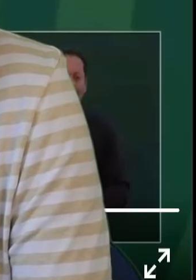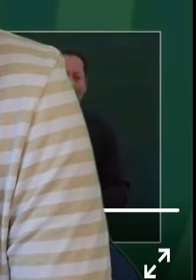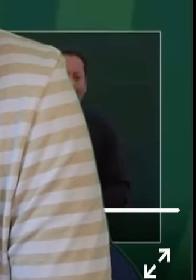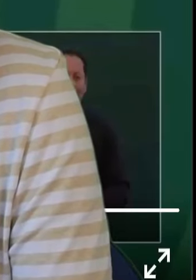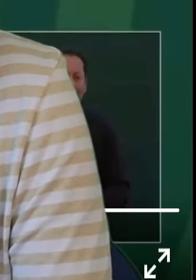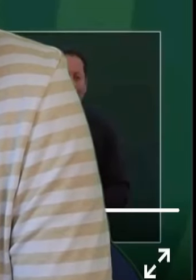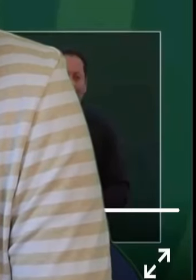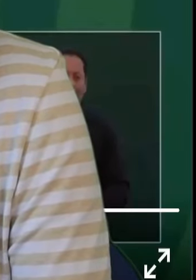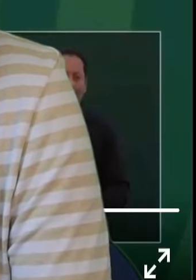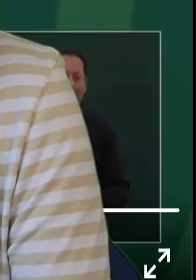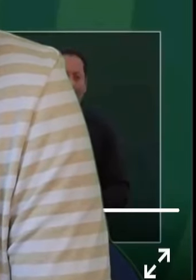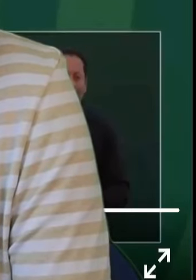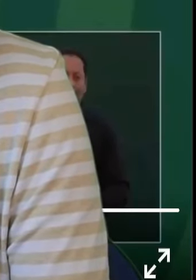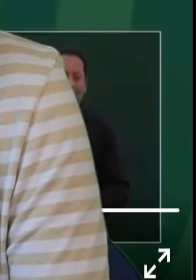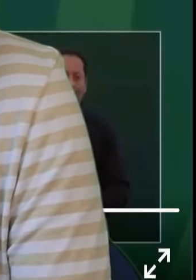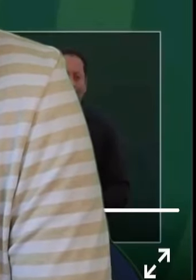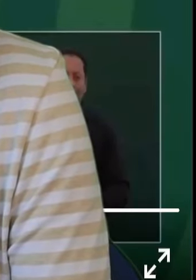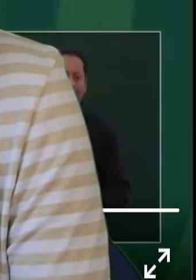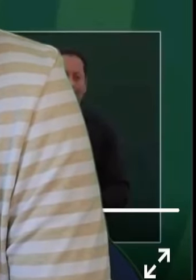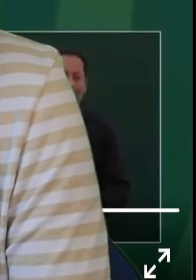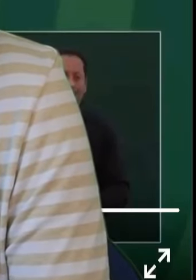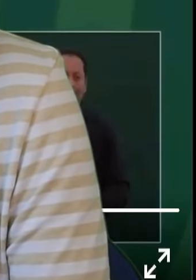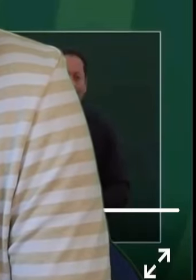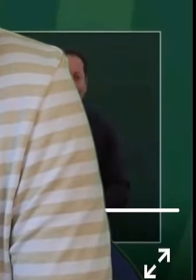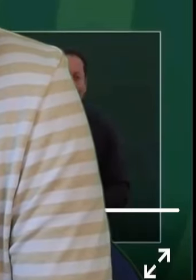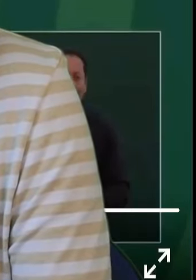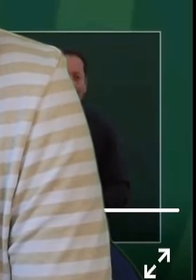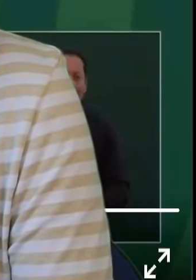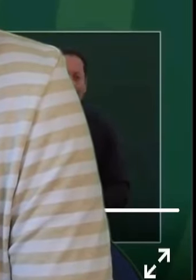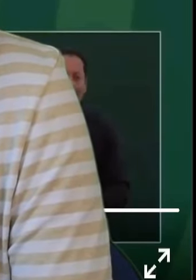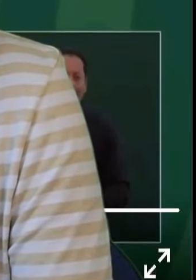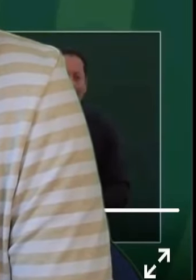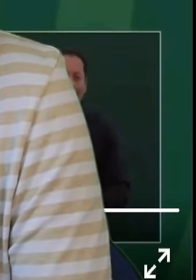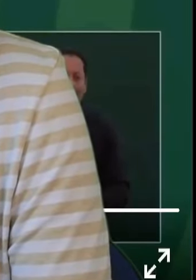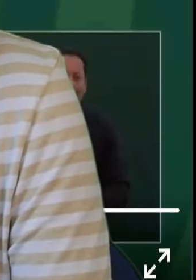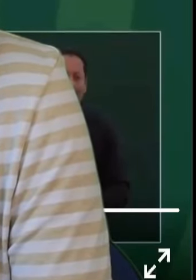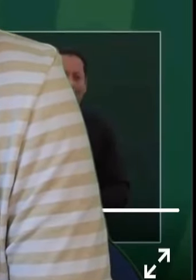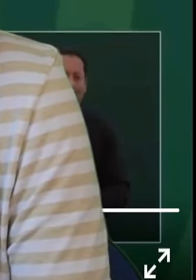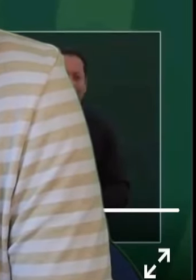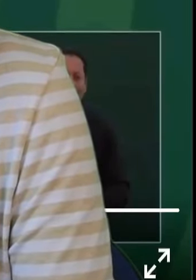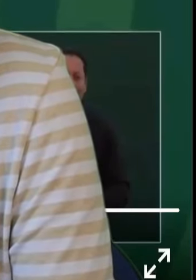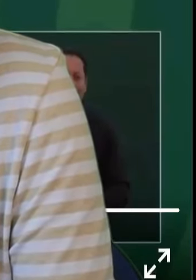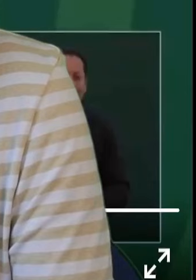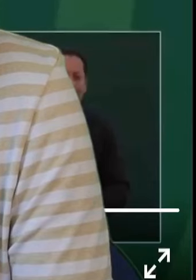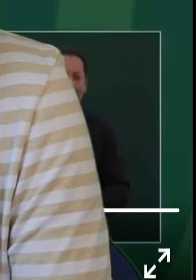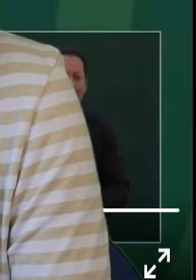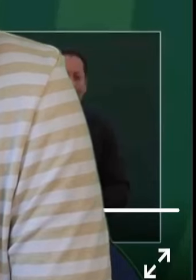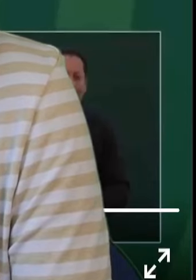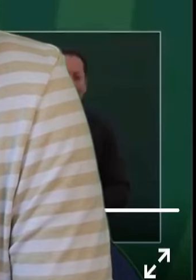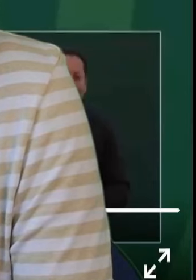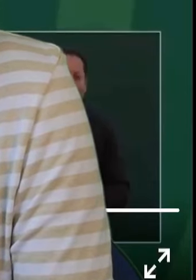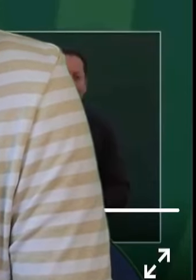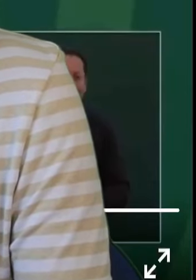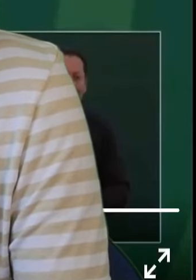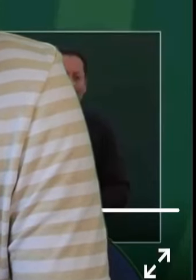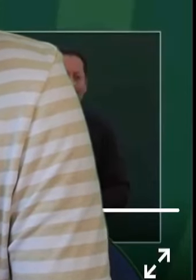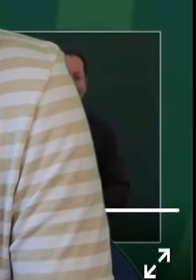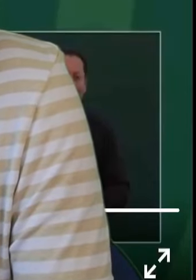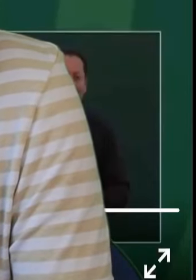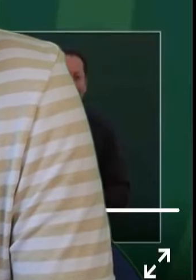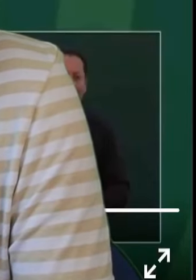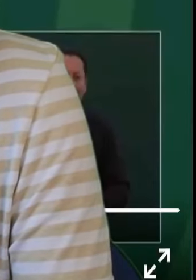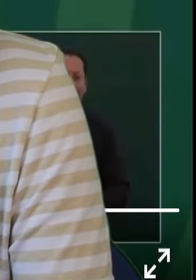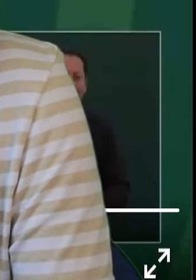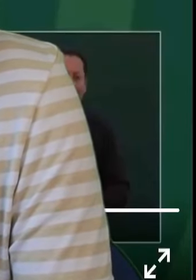son es esta guerra esta lucha frontal que tiene eh Pues en este caso el pri Y para